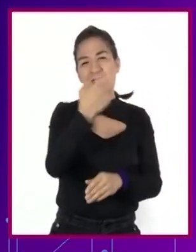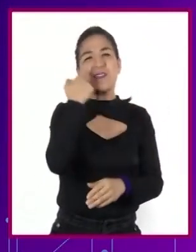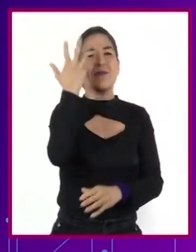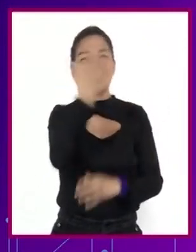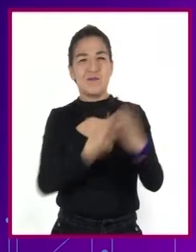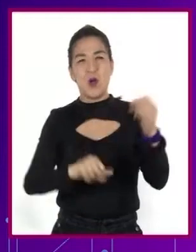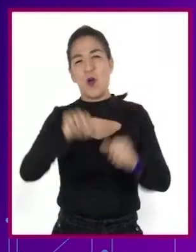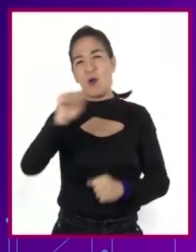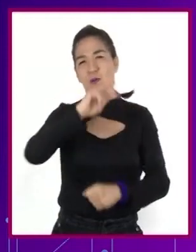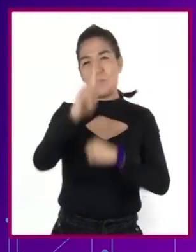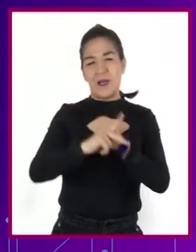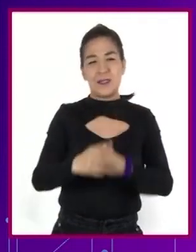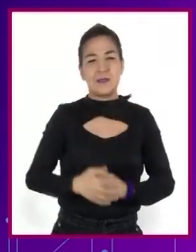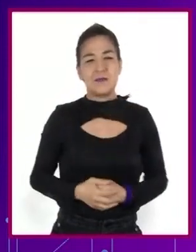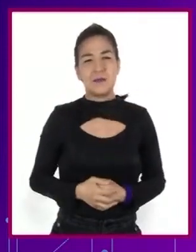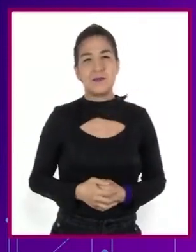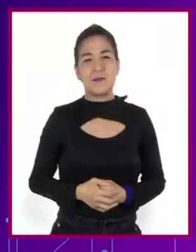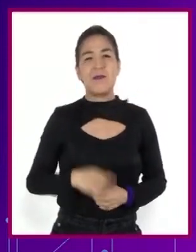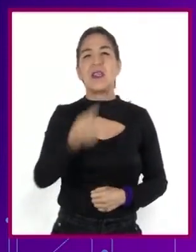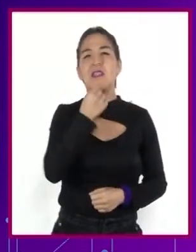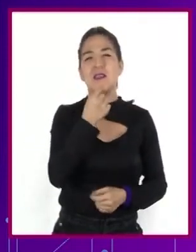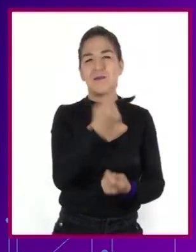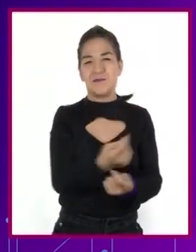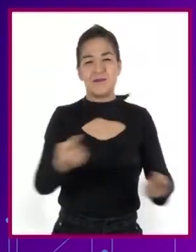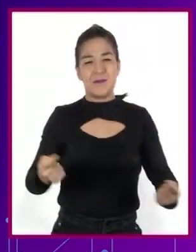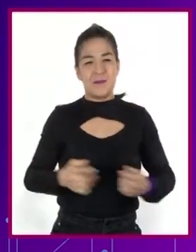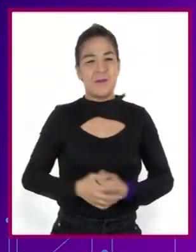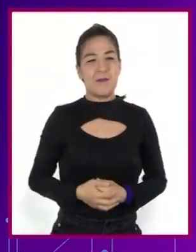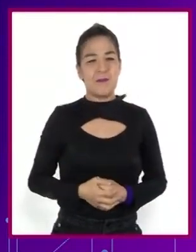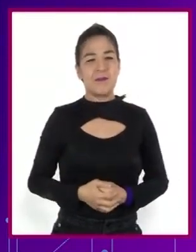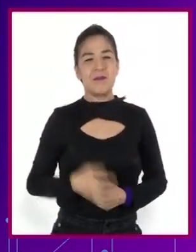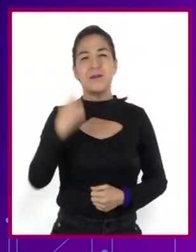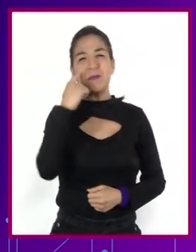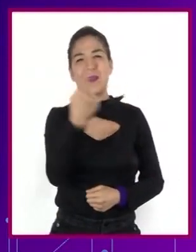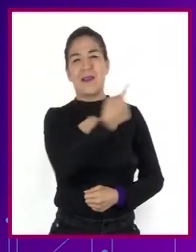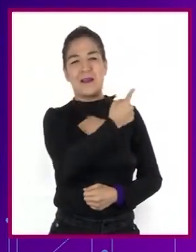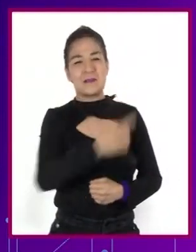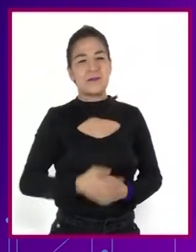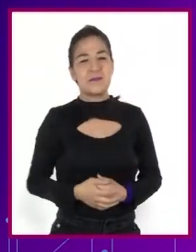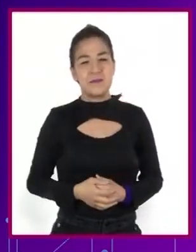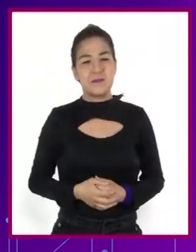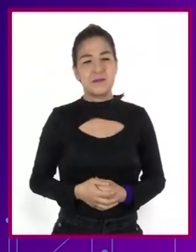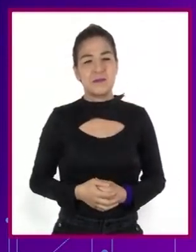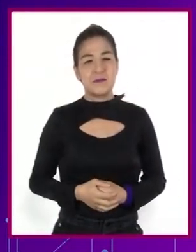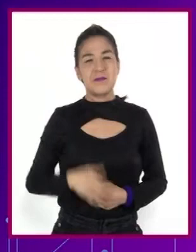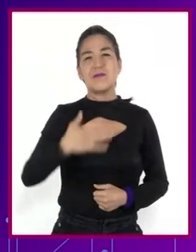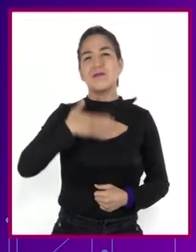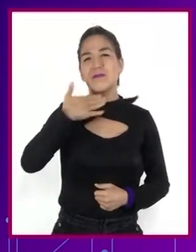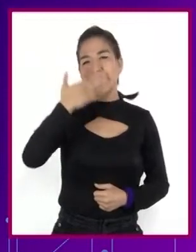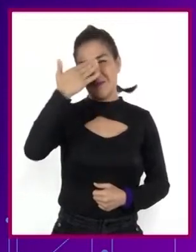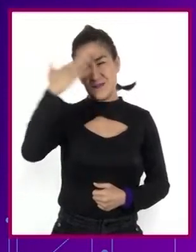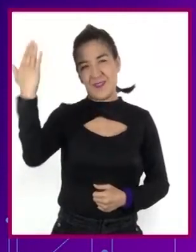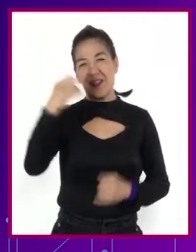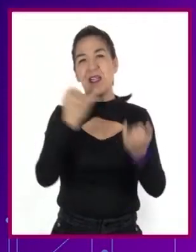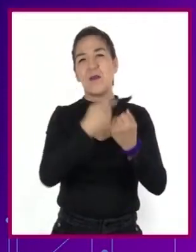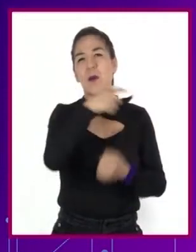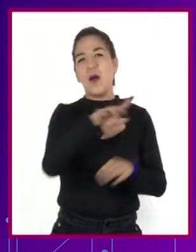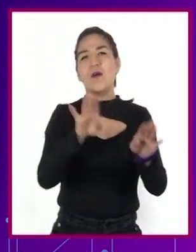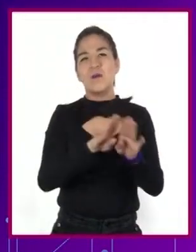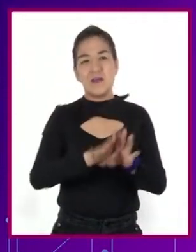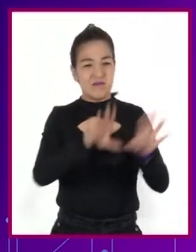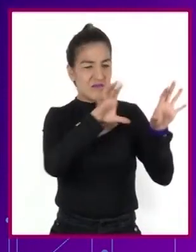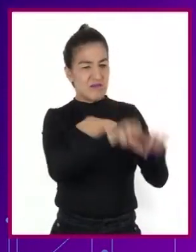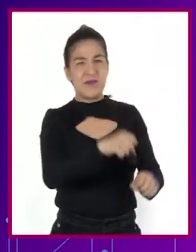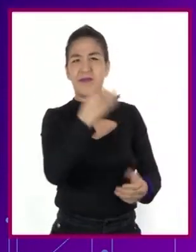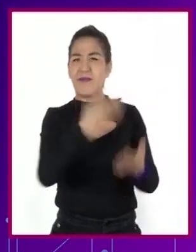Como en el caso de los niños Rohingya en Bangladesh o las familias de Libia y Siria, en los que se reportan casos de detenciones